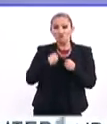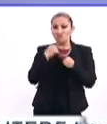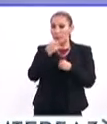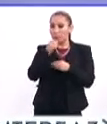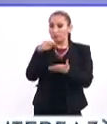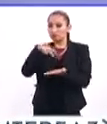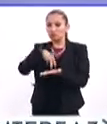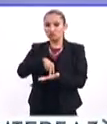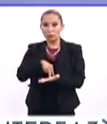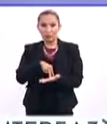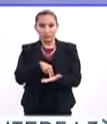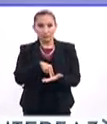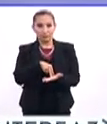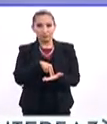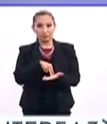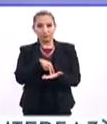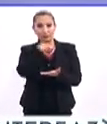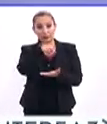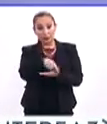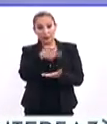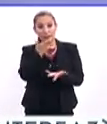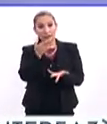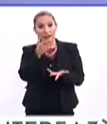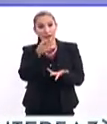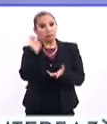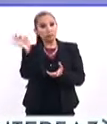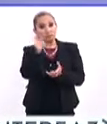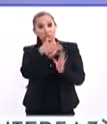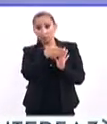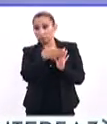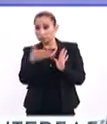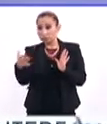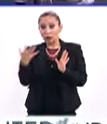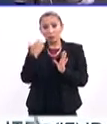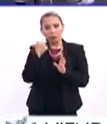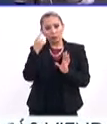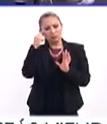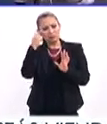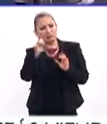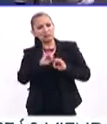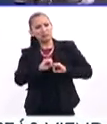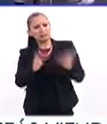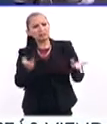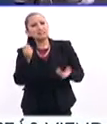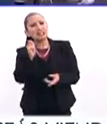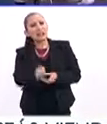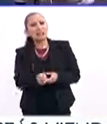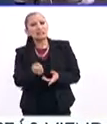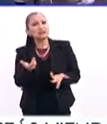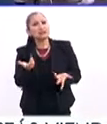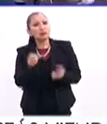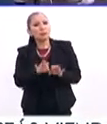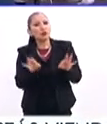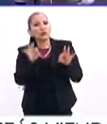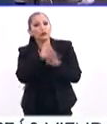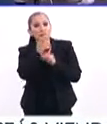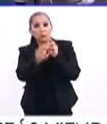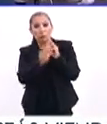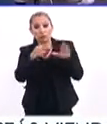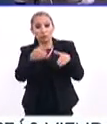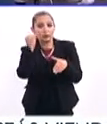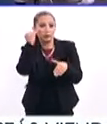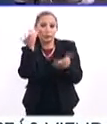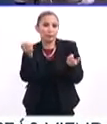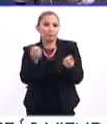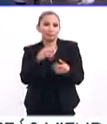hombres, y si a pesar de eso no tenemos bien claro de qué significa o cuál es la importancia del mundo indígena, pues